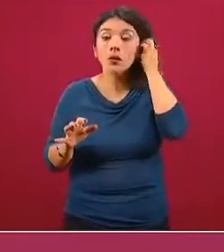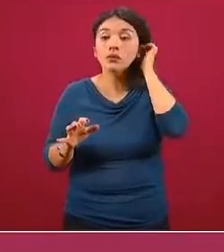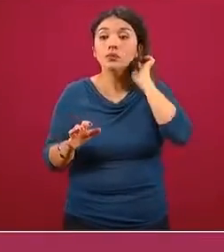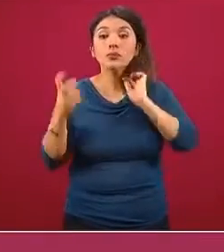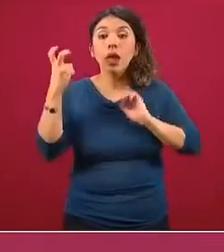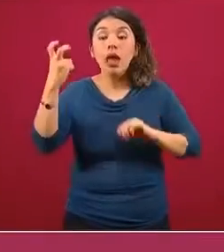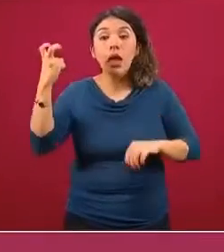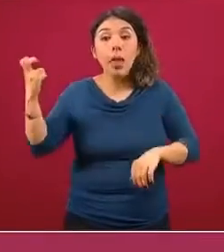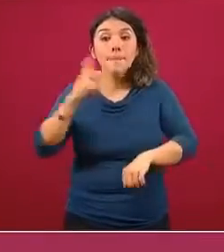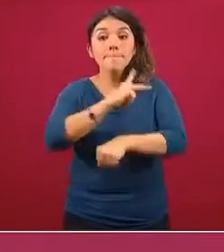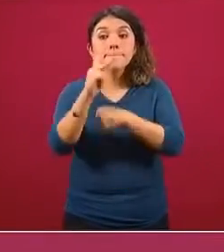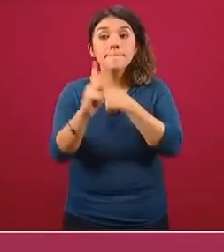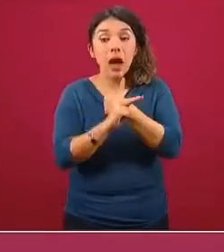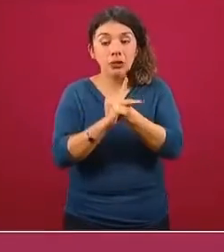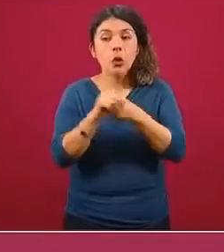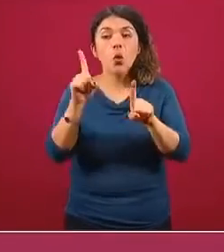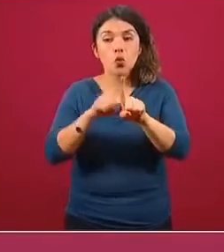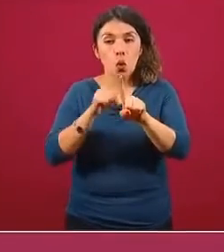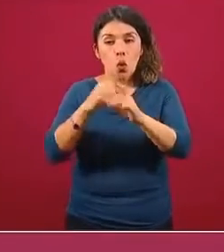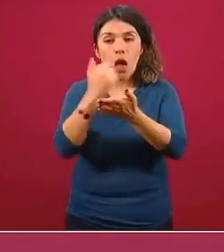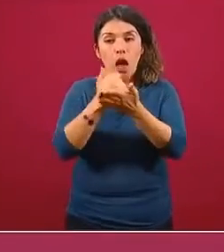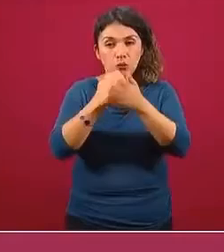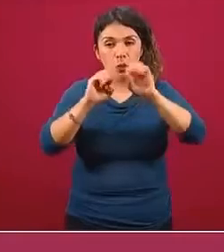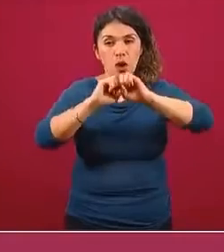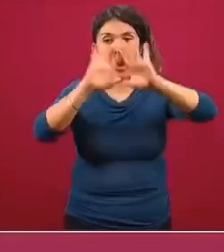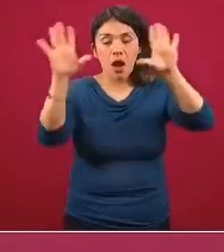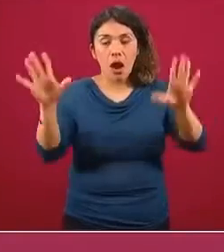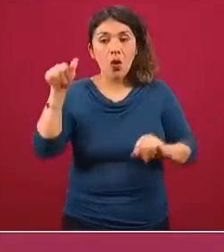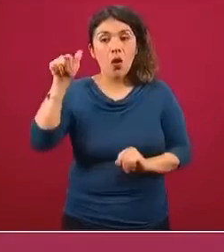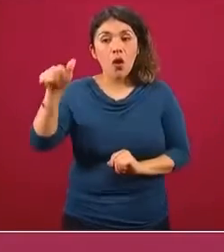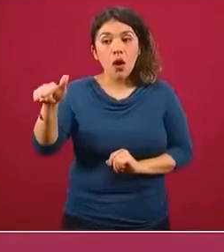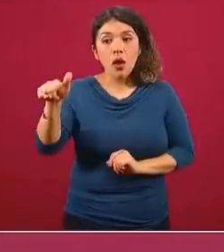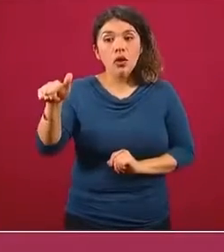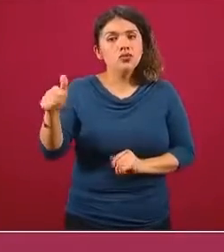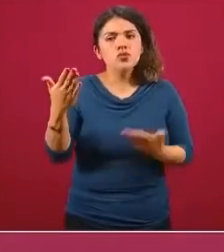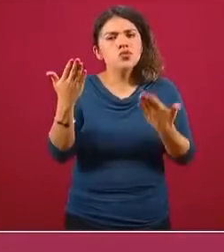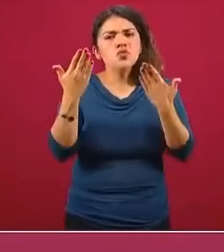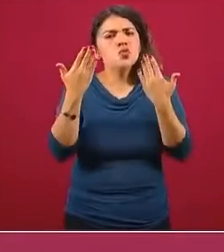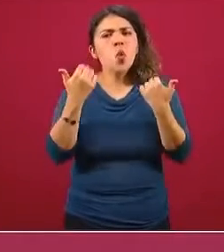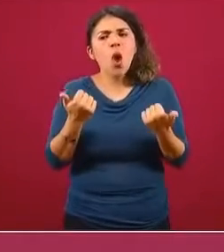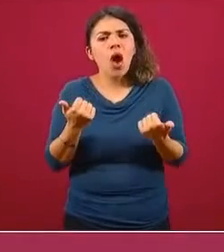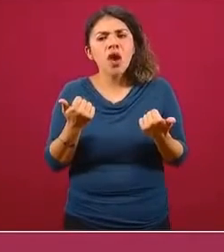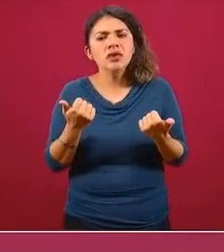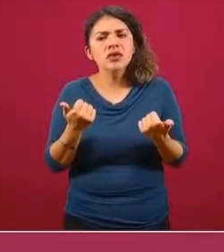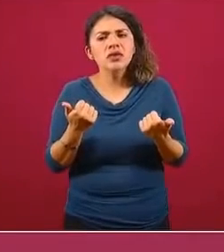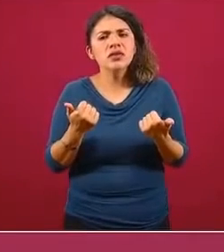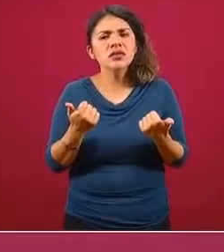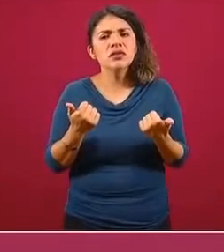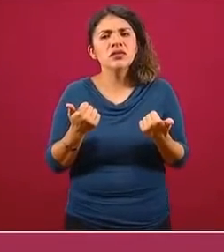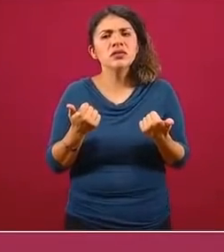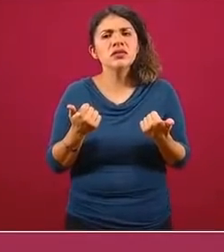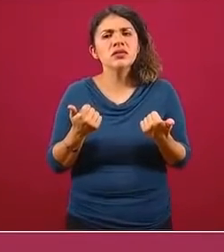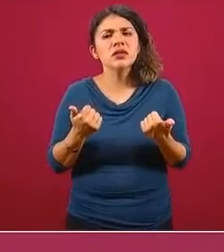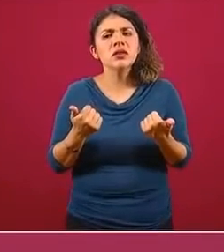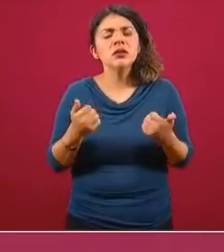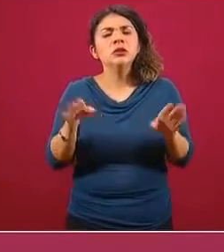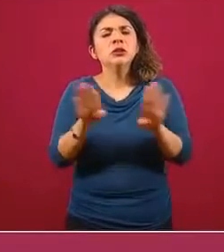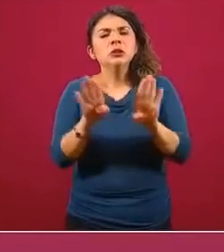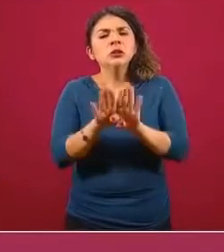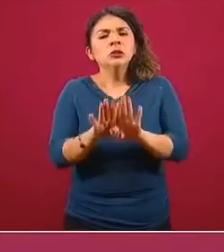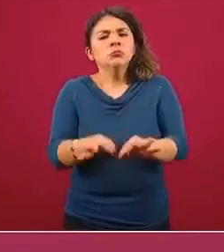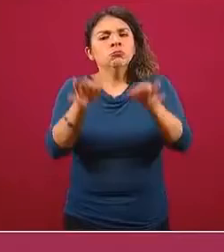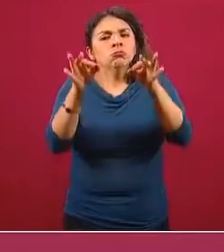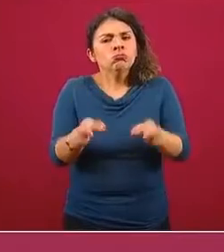y en estos países, color turquesa, no hay una orientación como la de los otros